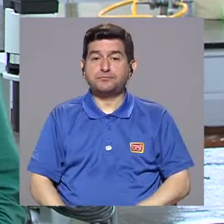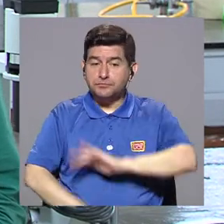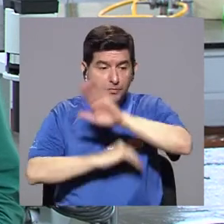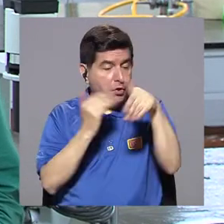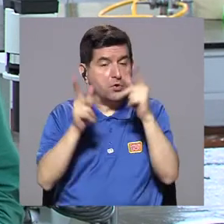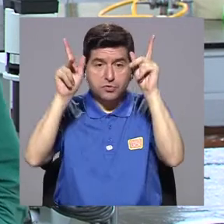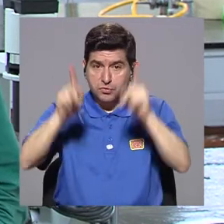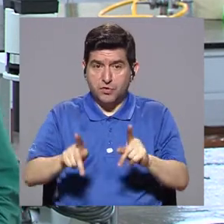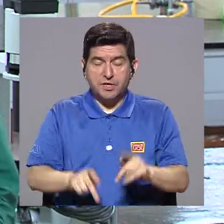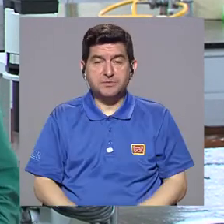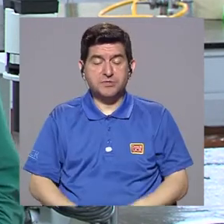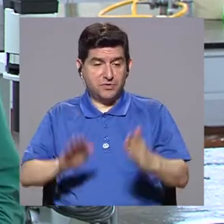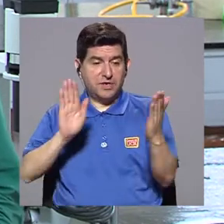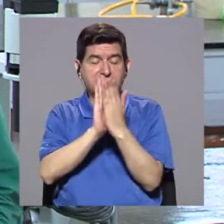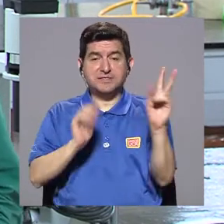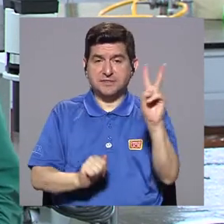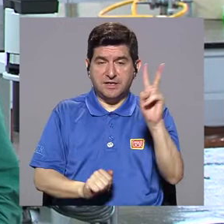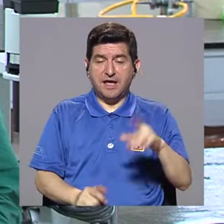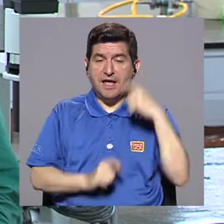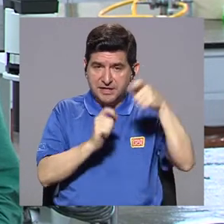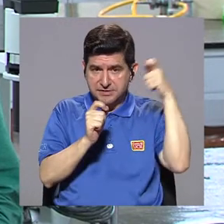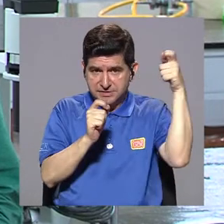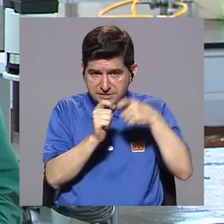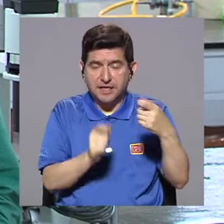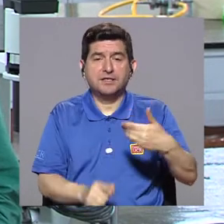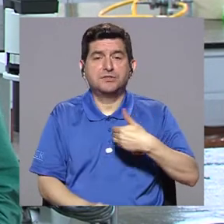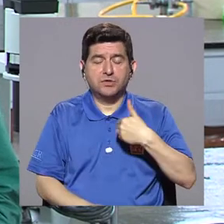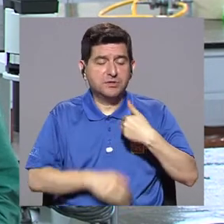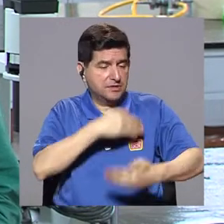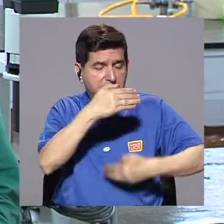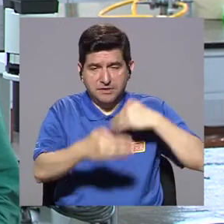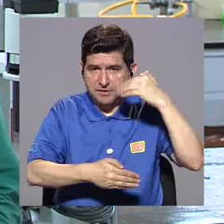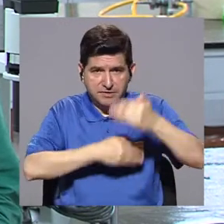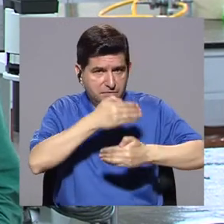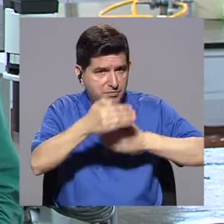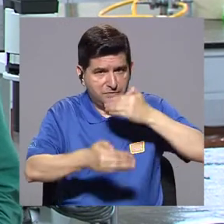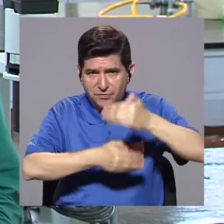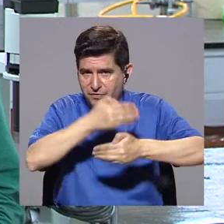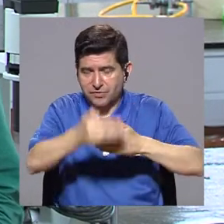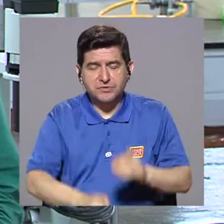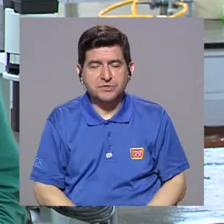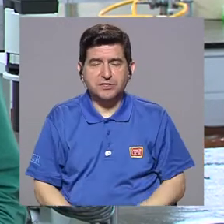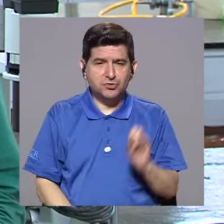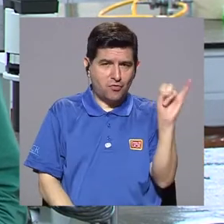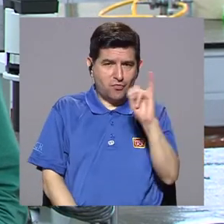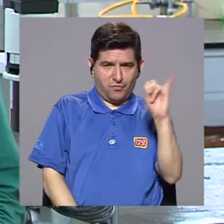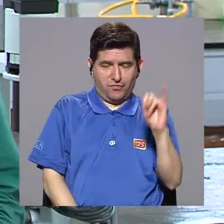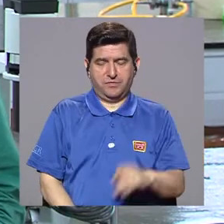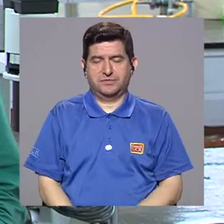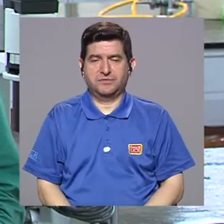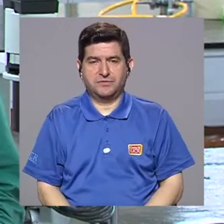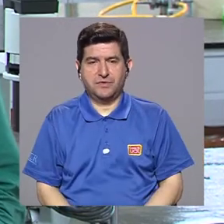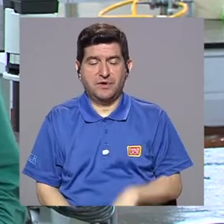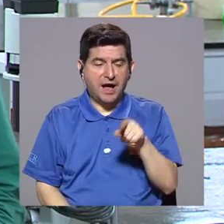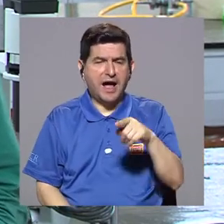no toda la gente que vaya a estar expuesta a un virus en particular va a tener un proceso infeccioso